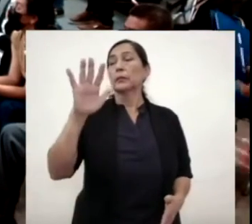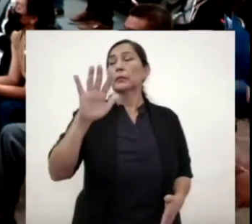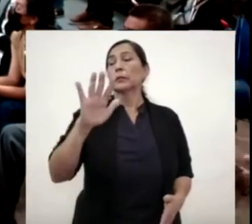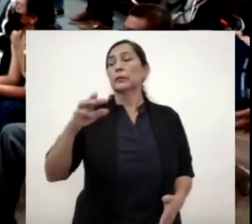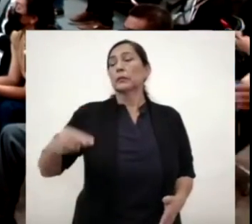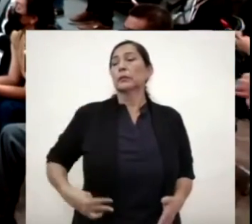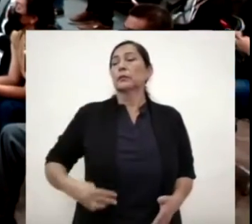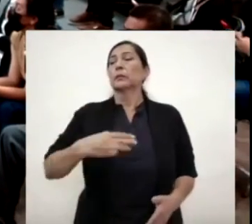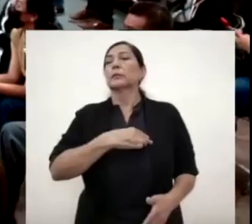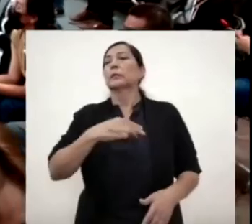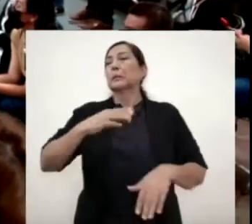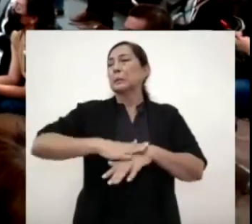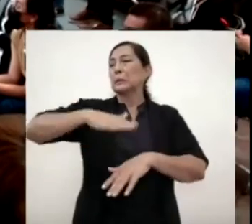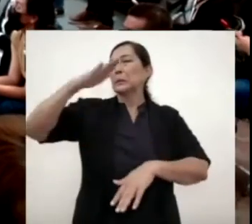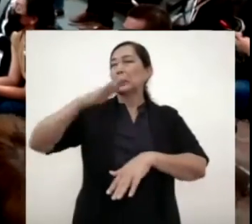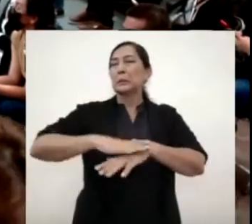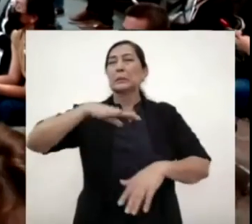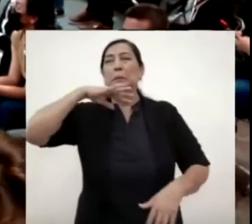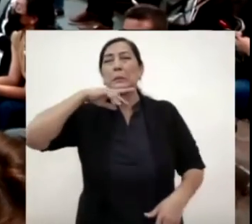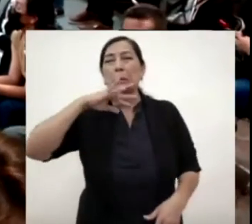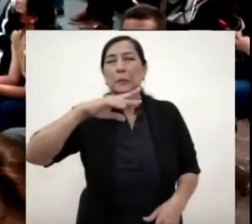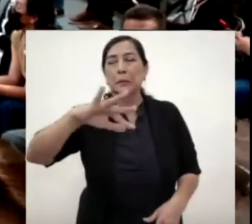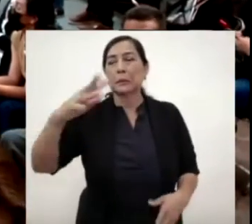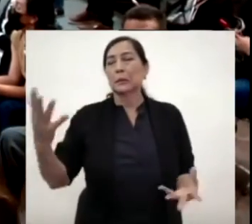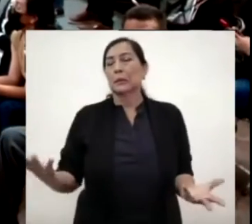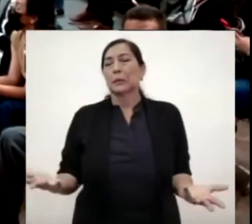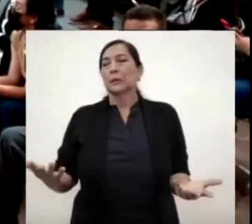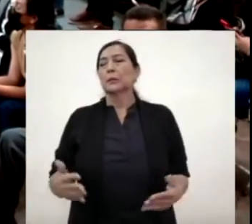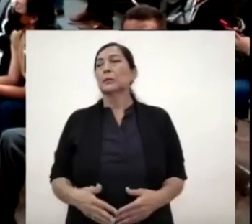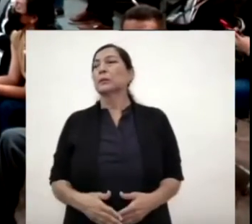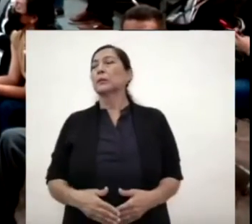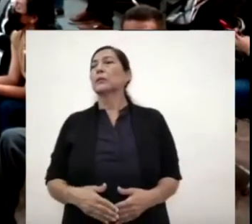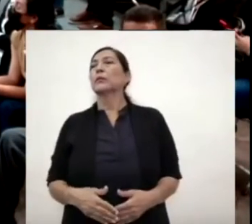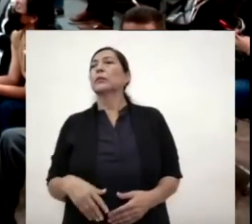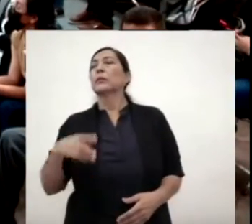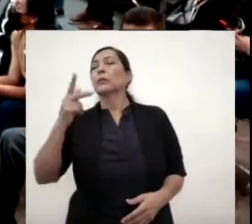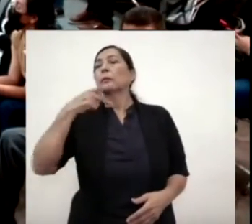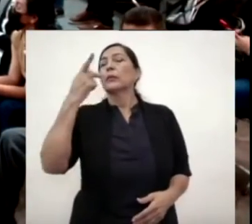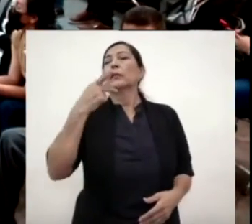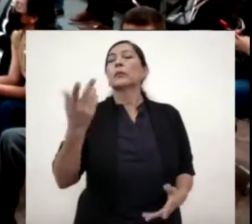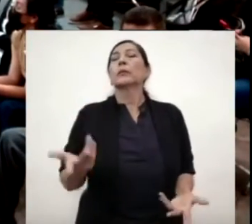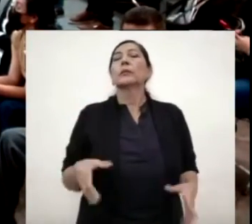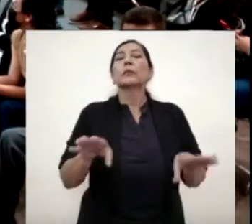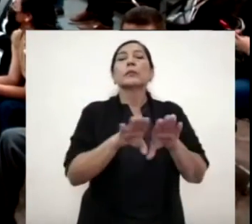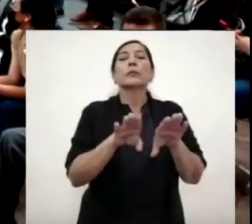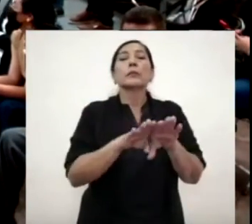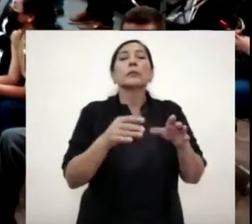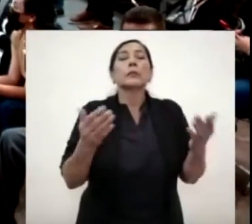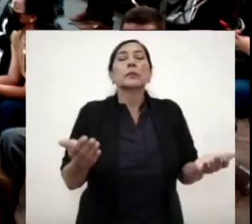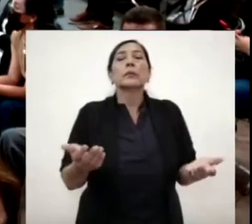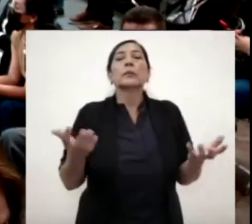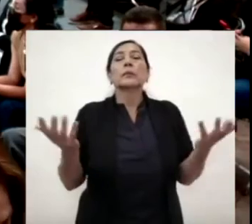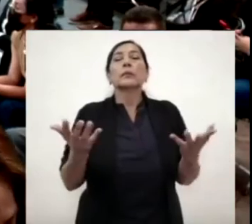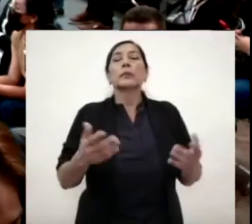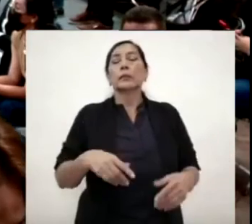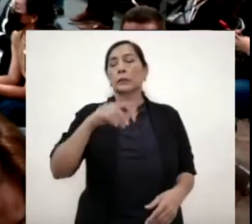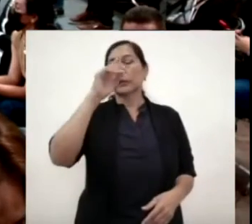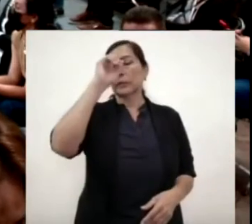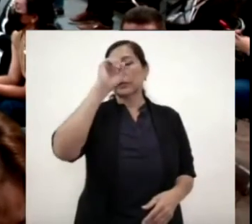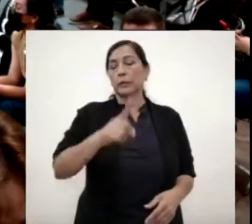incidencia. Justamente, pues, en este mismo tenor de que se habla sobre la prevención, ¿qué se está haciendo desde el gobierno